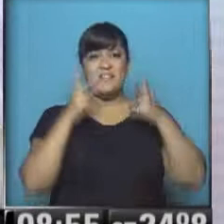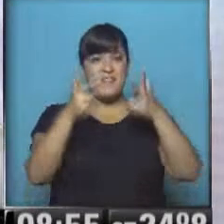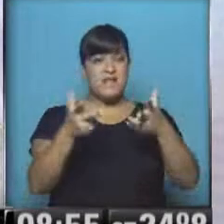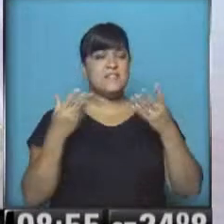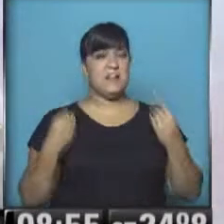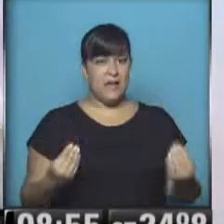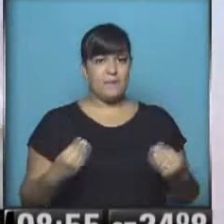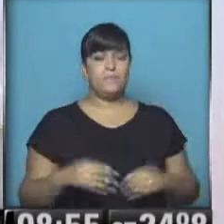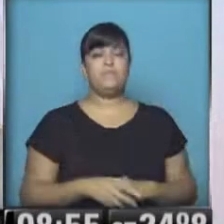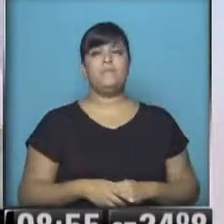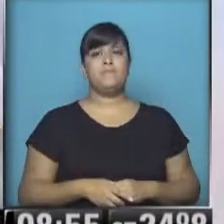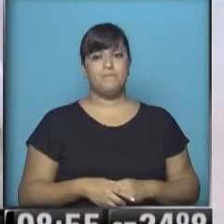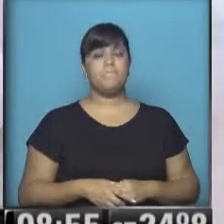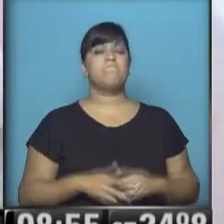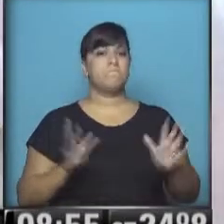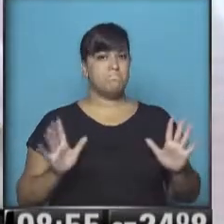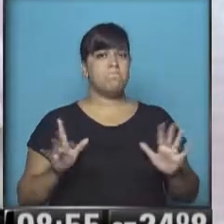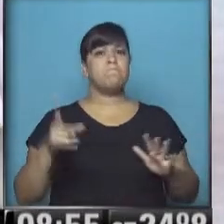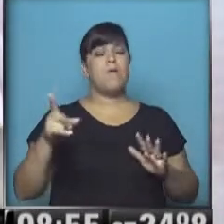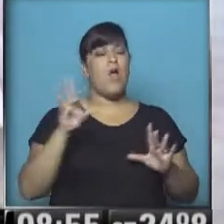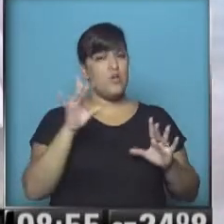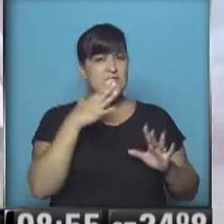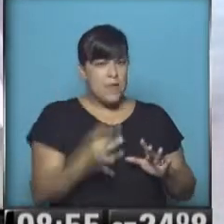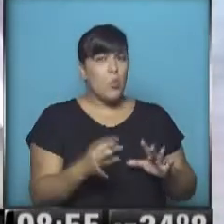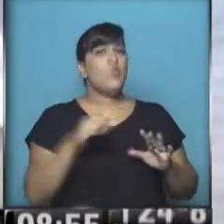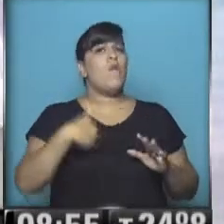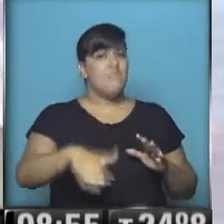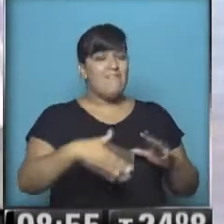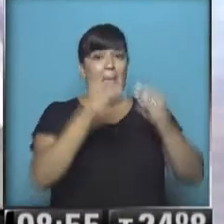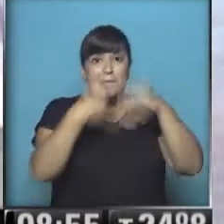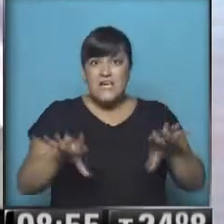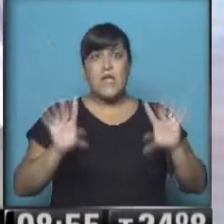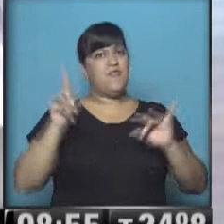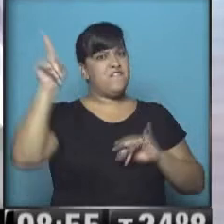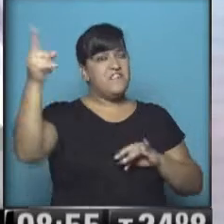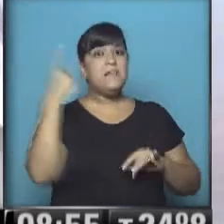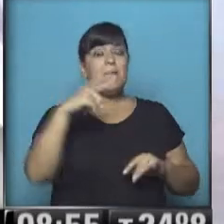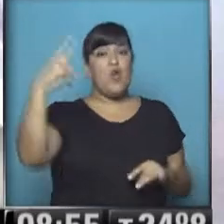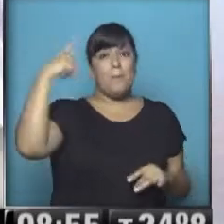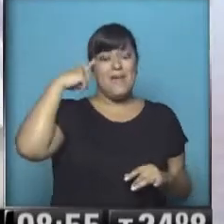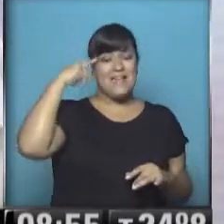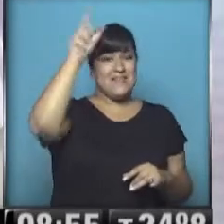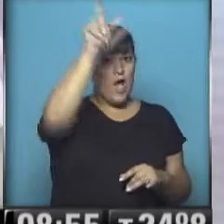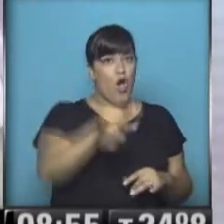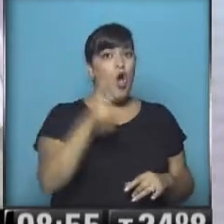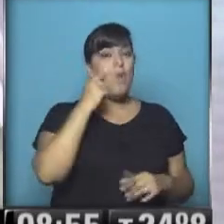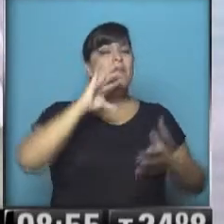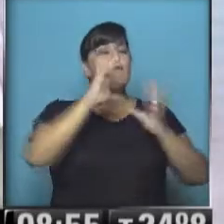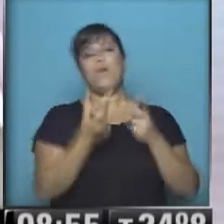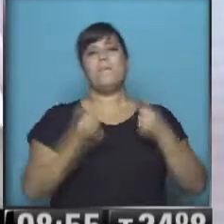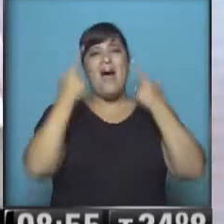que si bien va a ser complejo en el inicio el piensa hacer políticas sociales